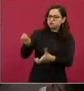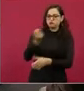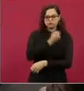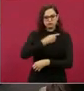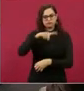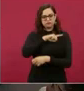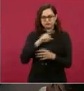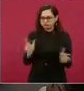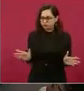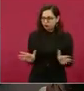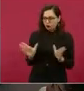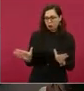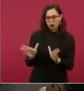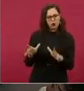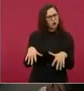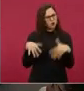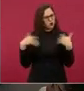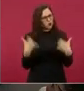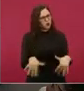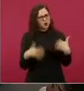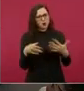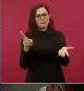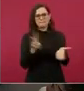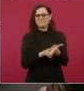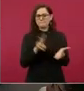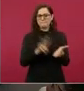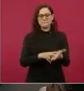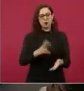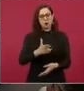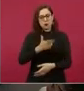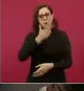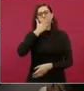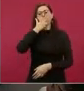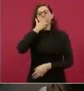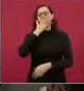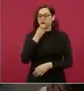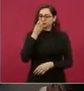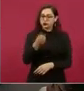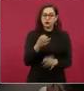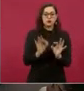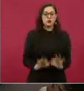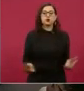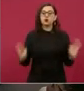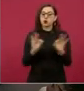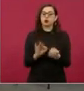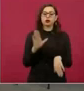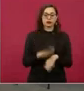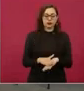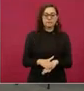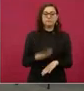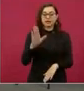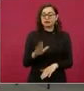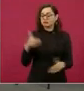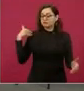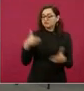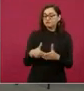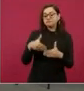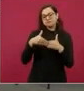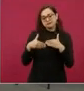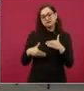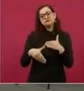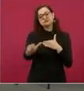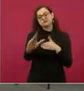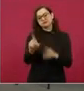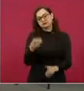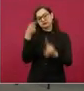valora mucho porque es la mejor forma de enfrentar en el corto y en el largo plazo